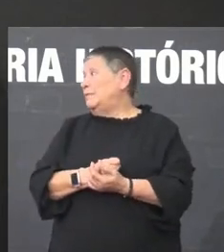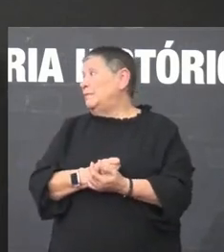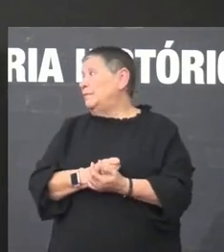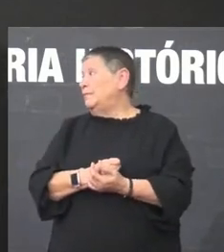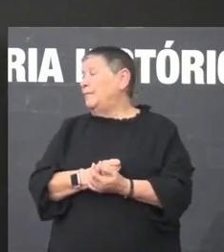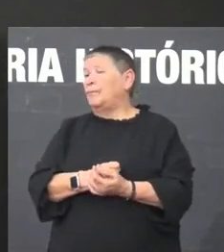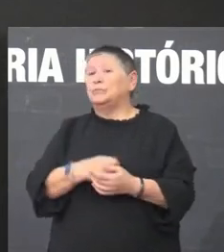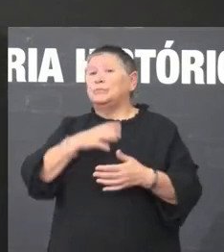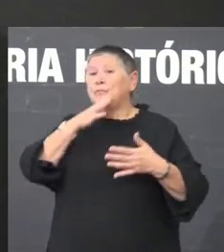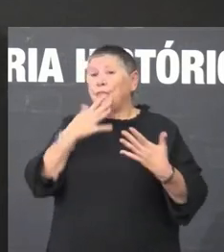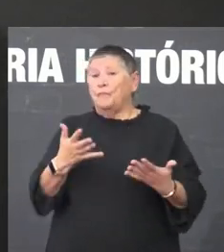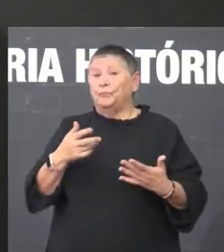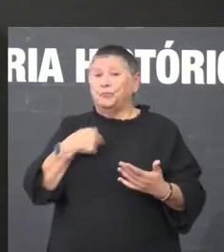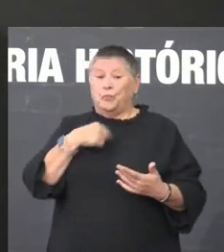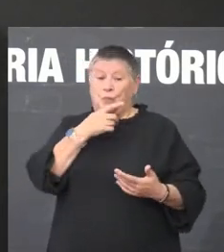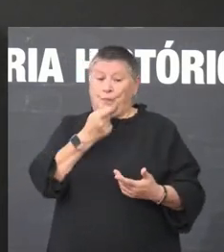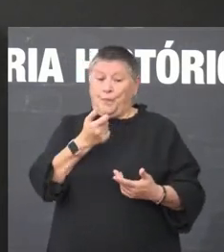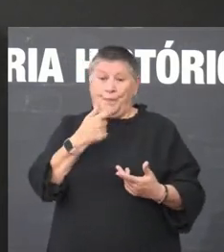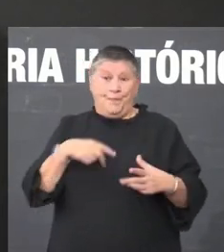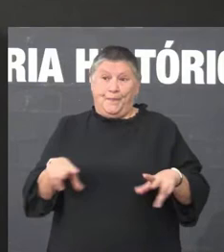Por lo tanto, y voy acabando,